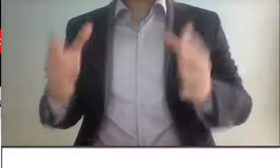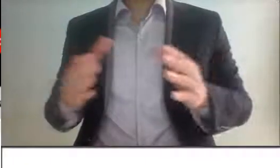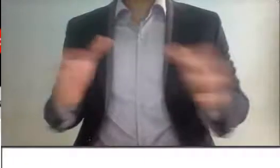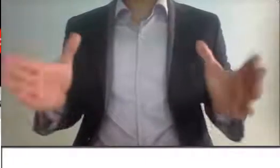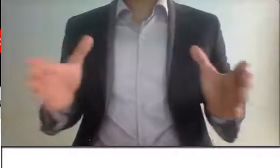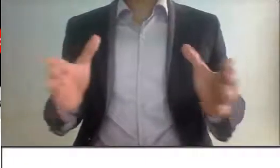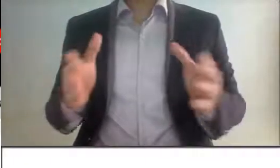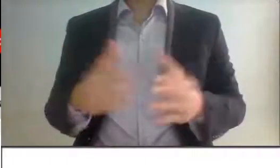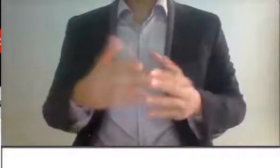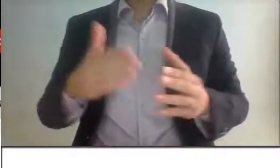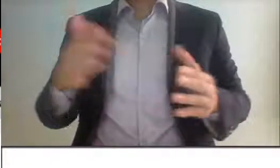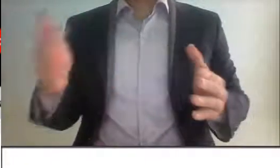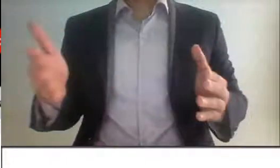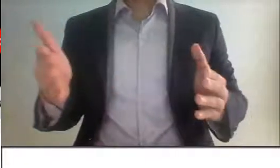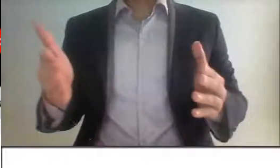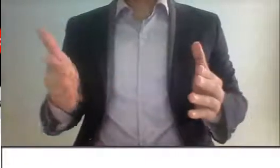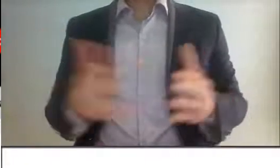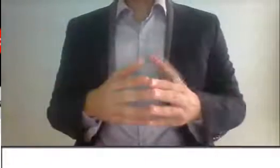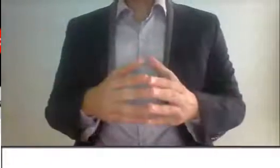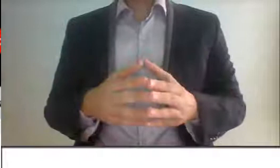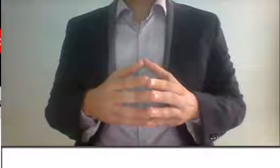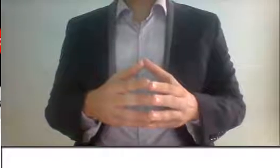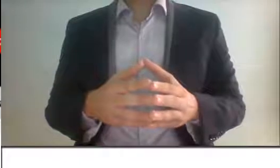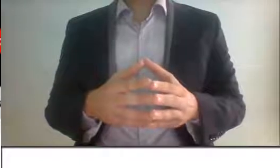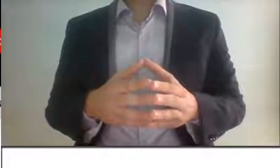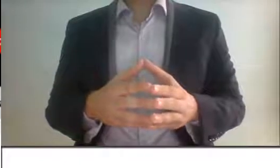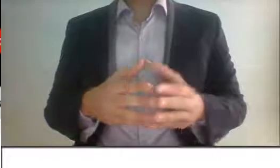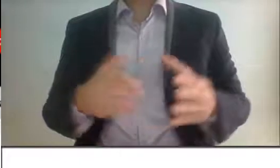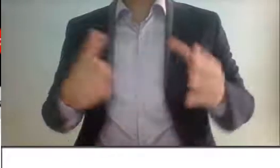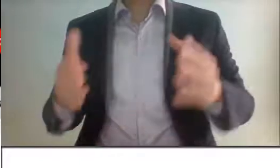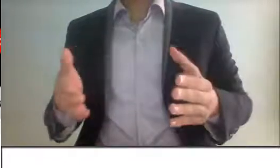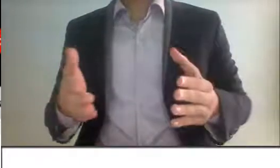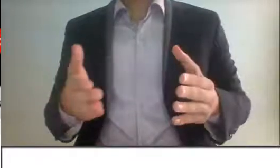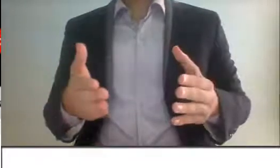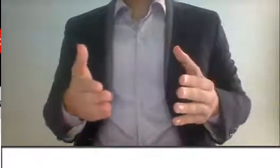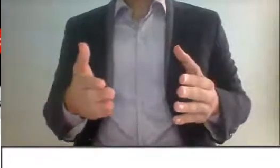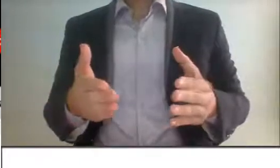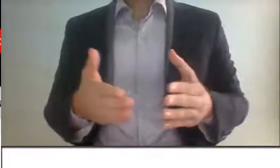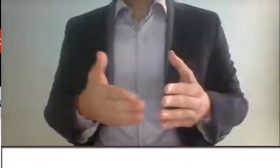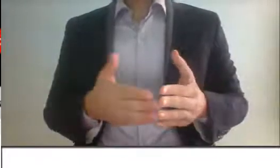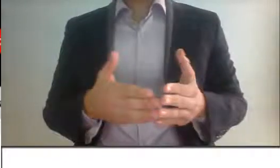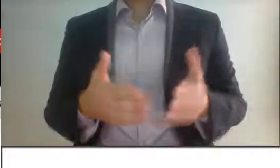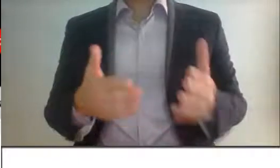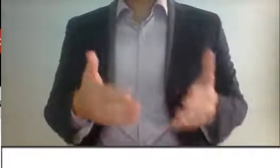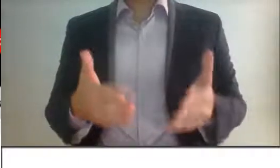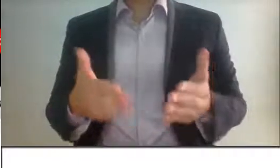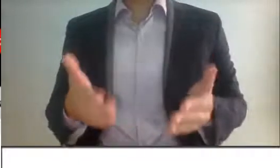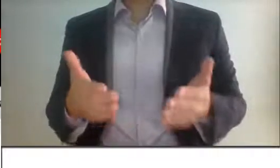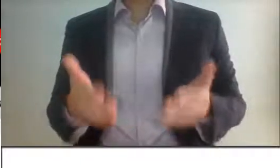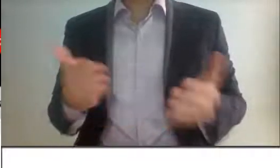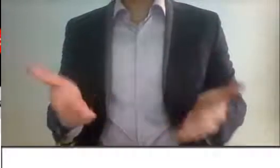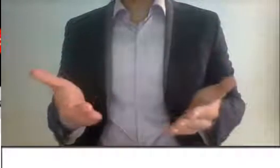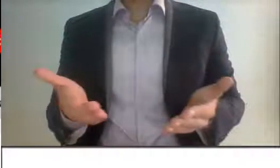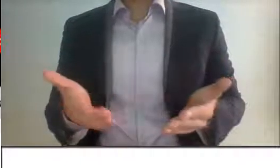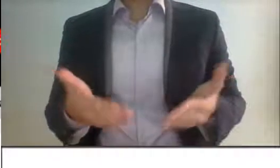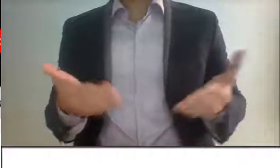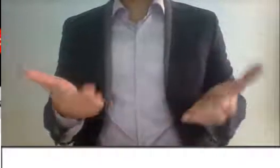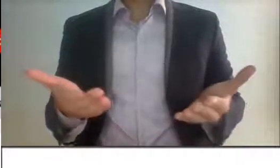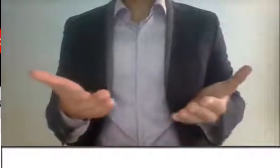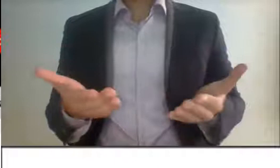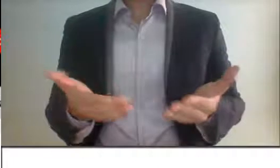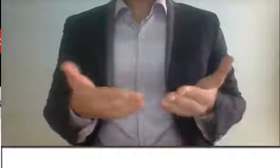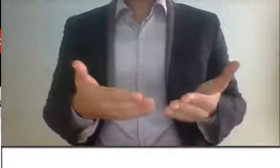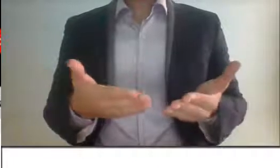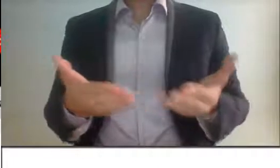no, es que así son los contratos para que la inversión sea buena y para que así son los contratos de grandes empresas. No, señores, regularmente